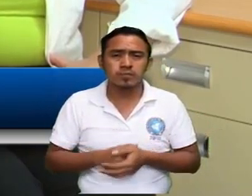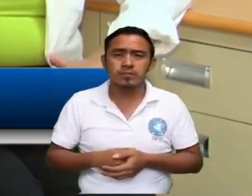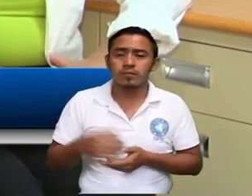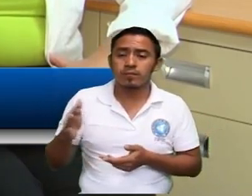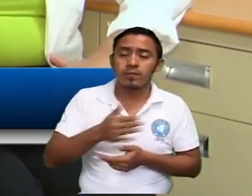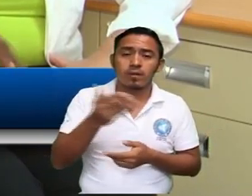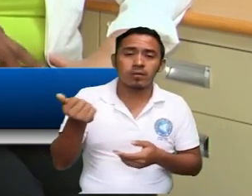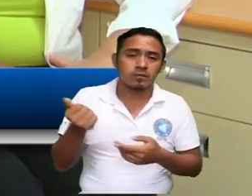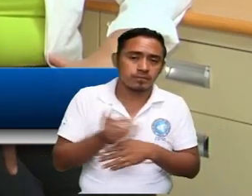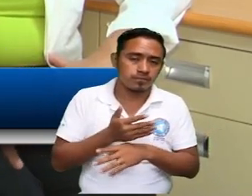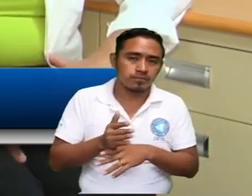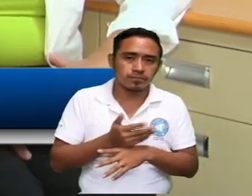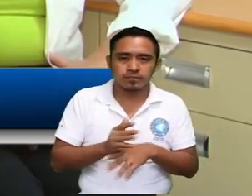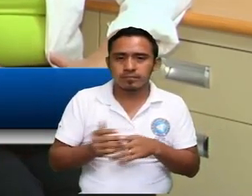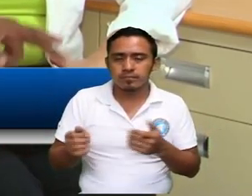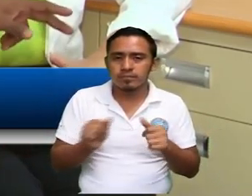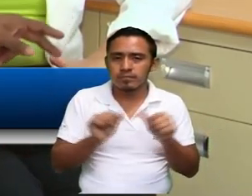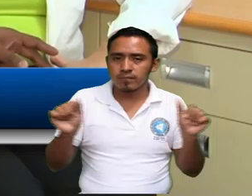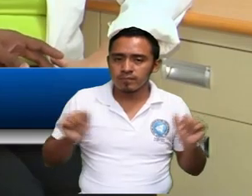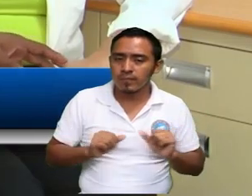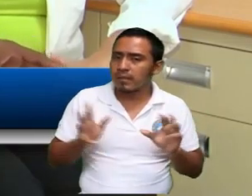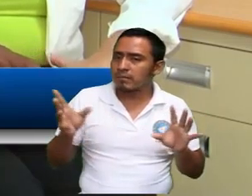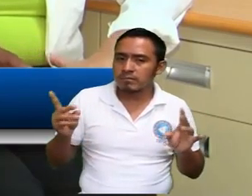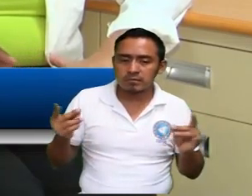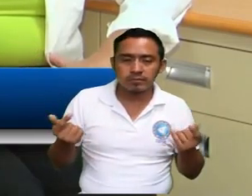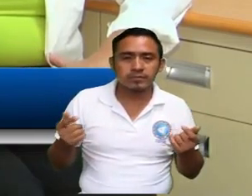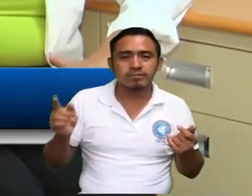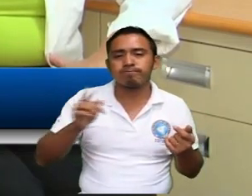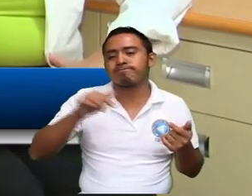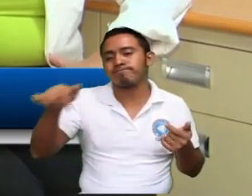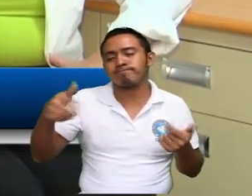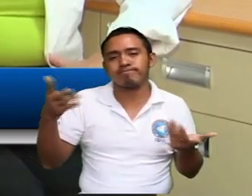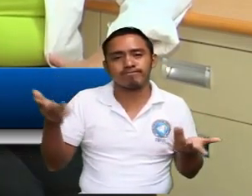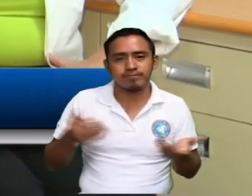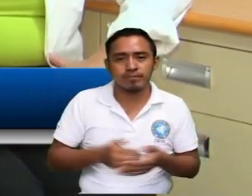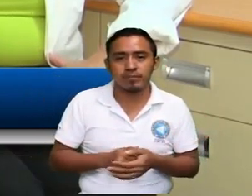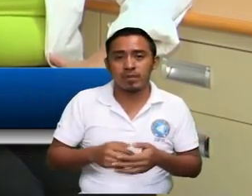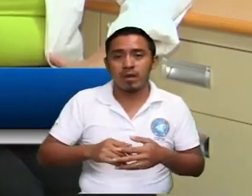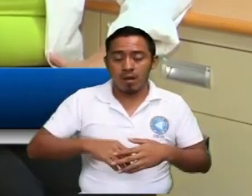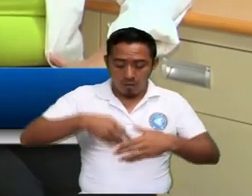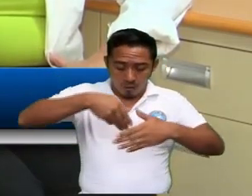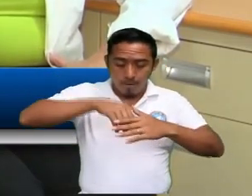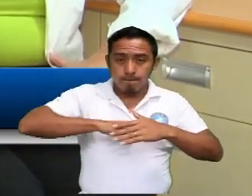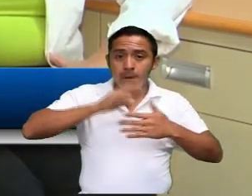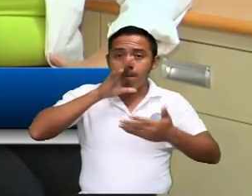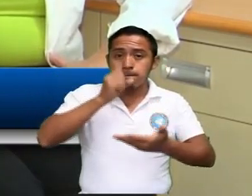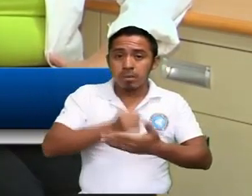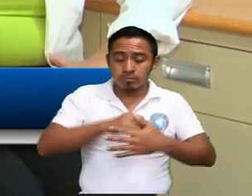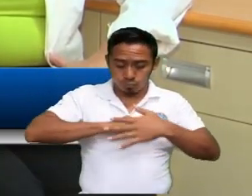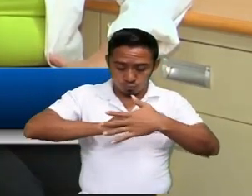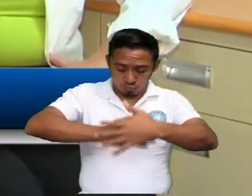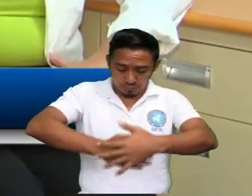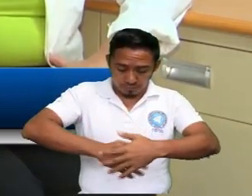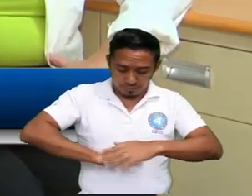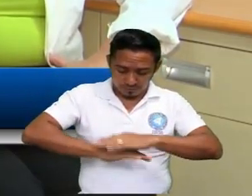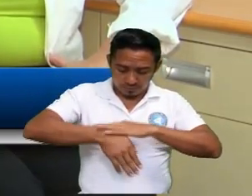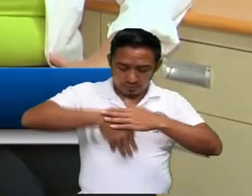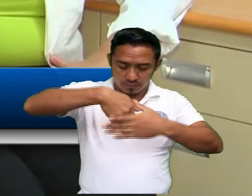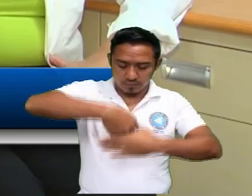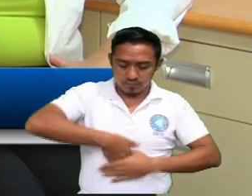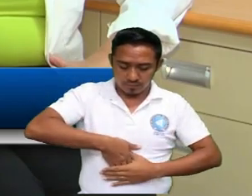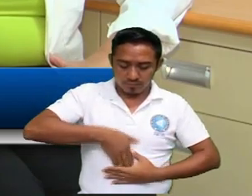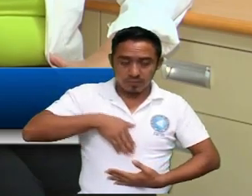otros animales que sí empiezan a dar paso. Y obviamente esa bolsa que tienen los canguros sirve para darle